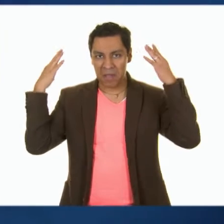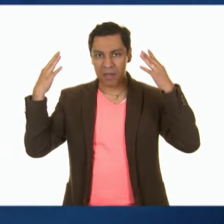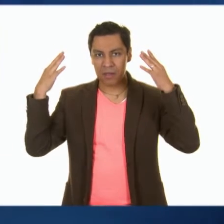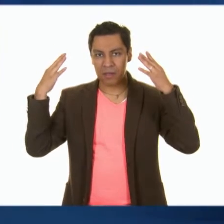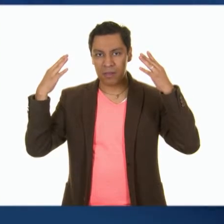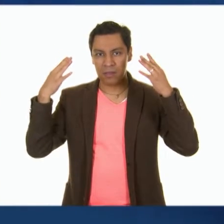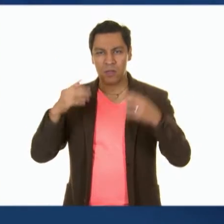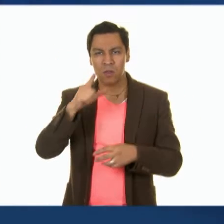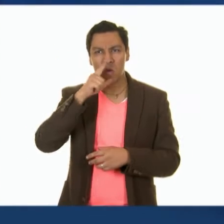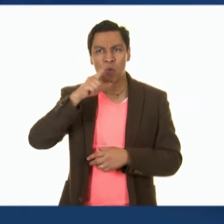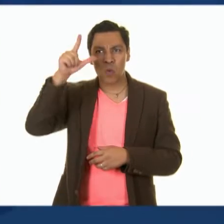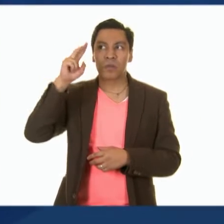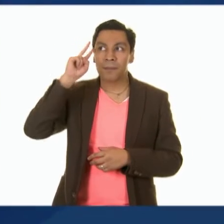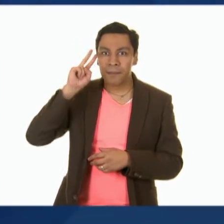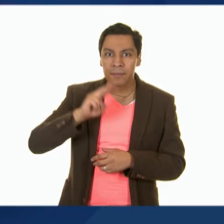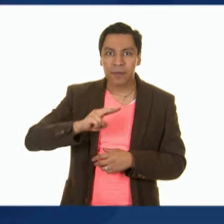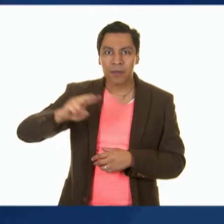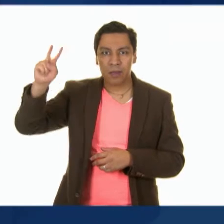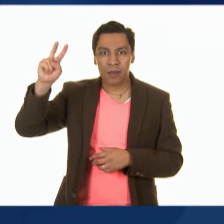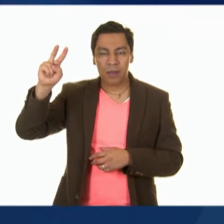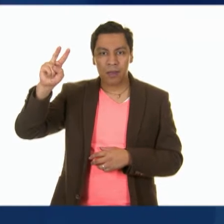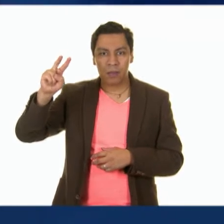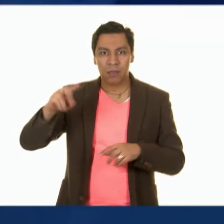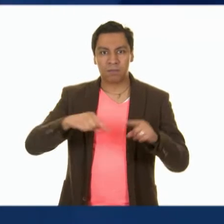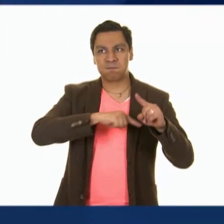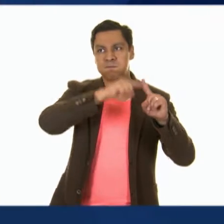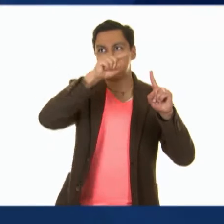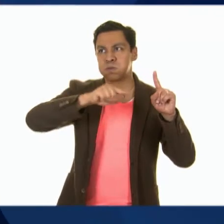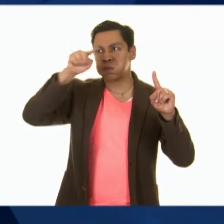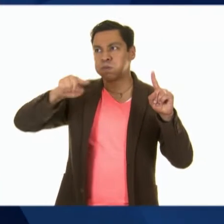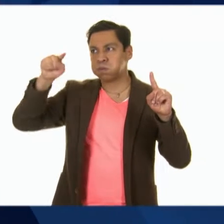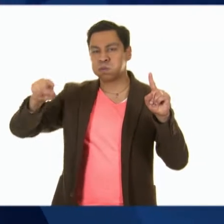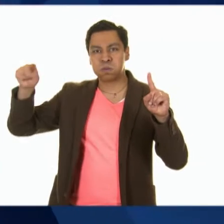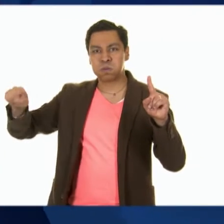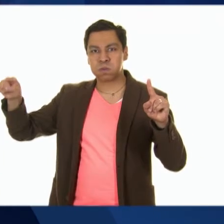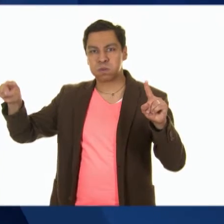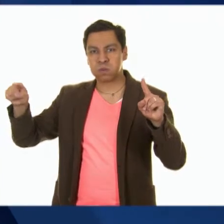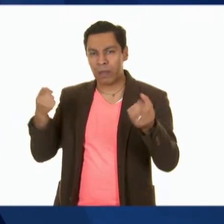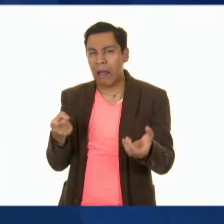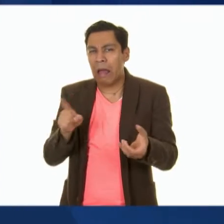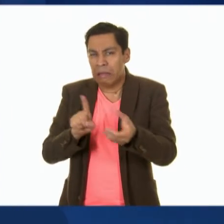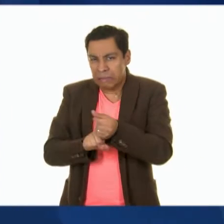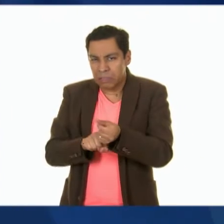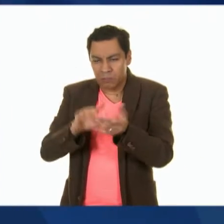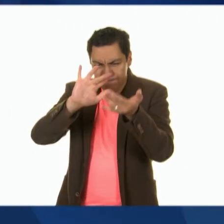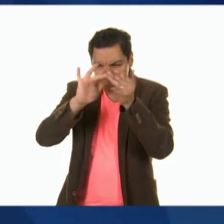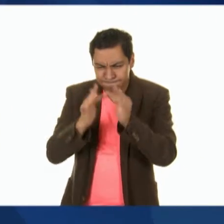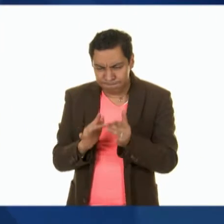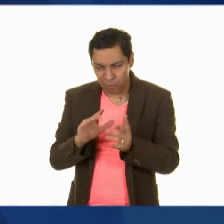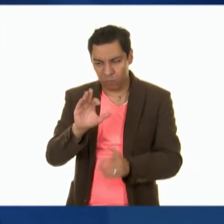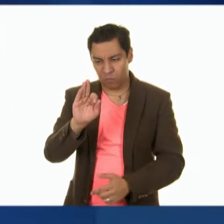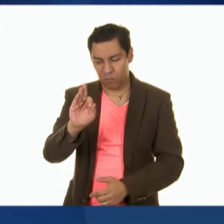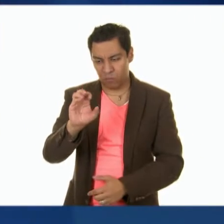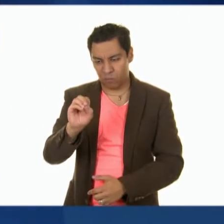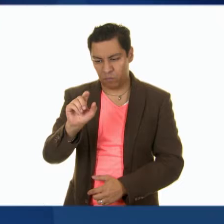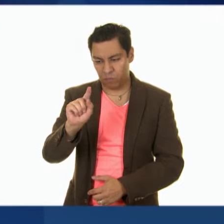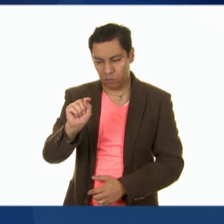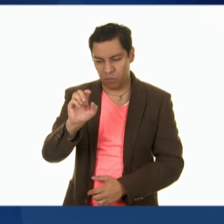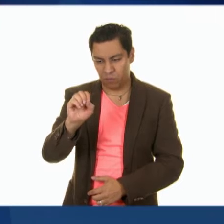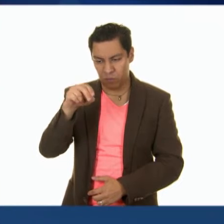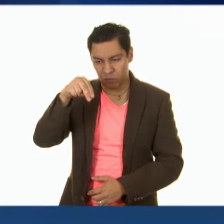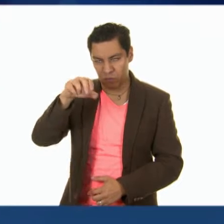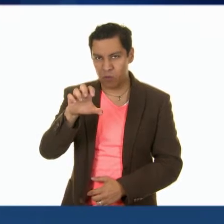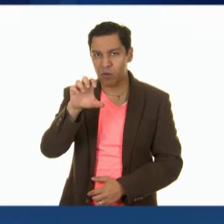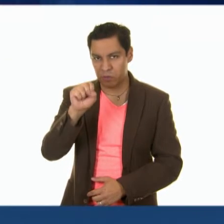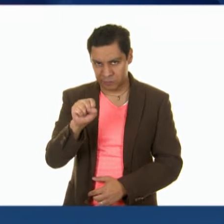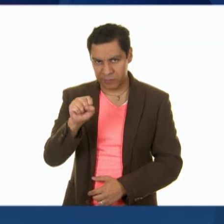físico, todas estas ondas son idénticas. Todas están compuestas por fotones y viajan a la misma velocidad. Pero su comportamiento